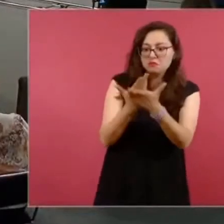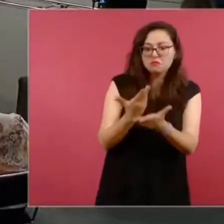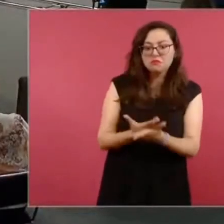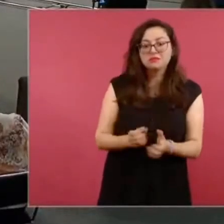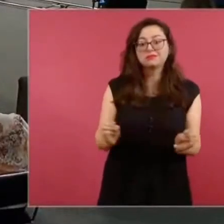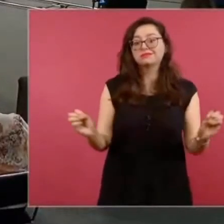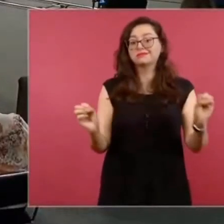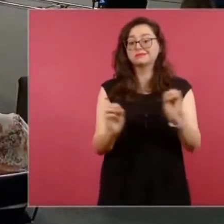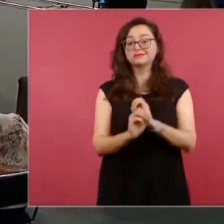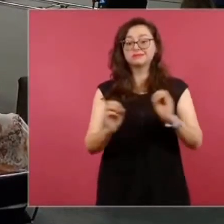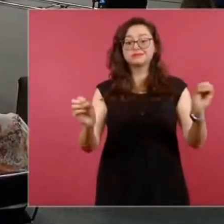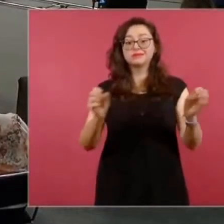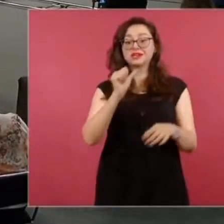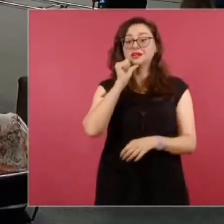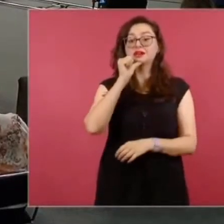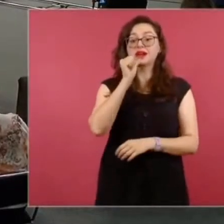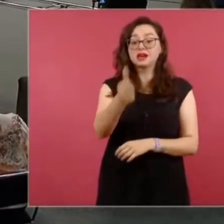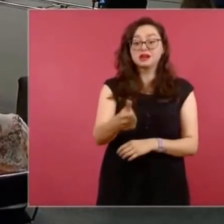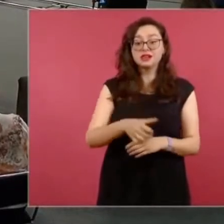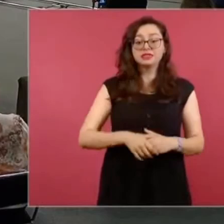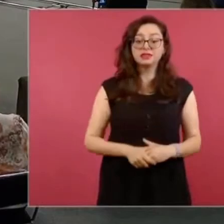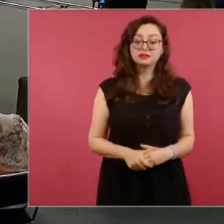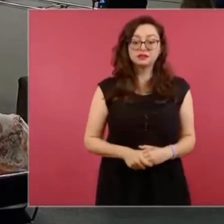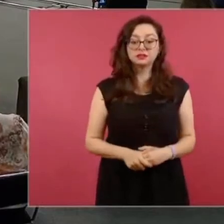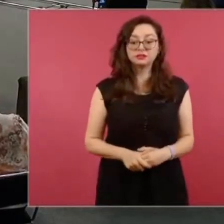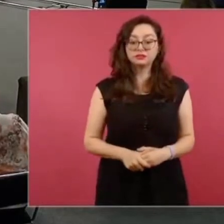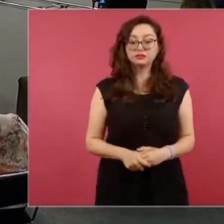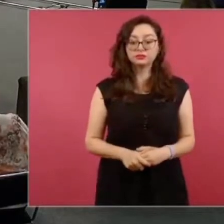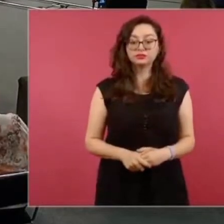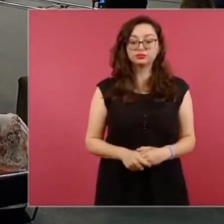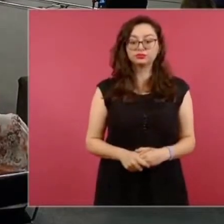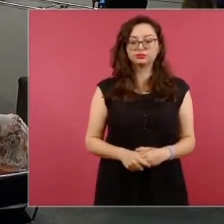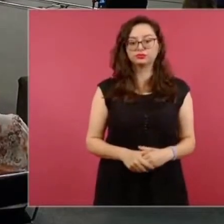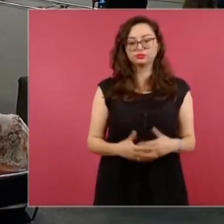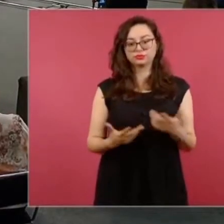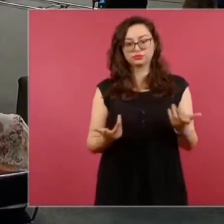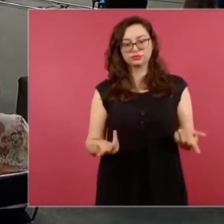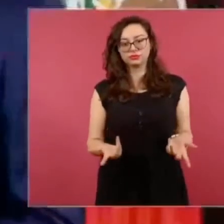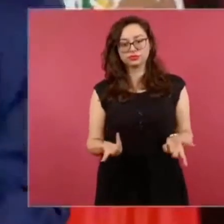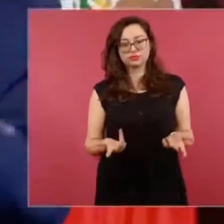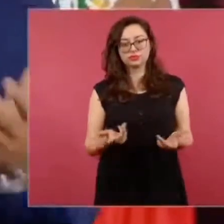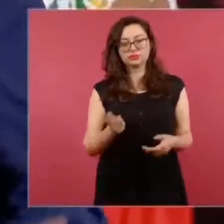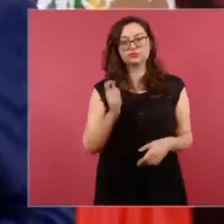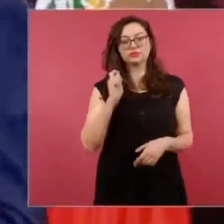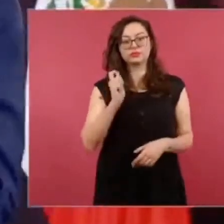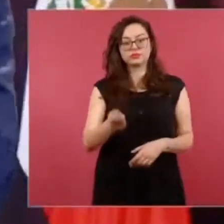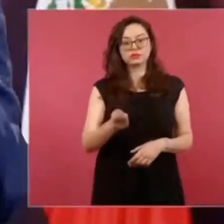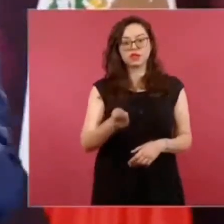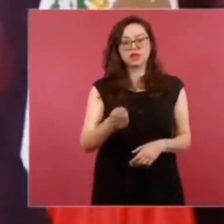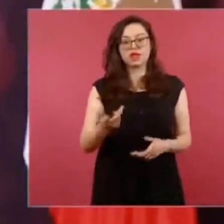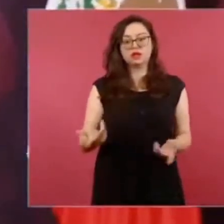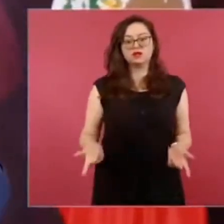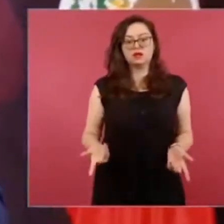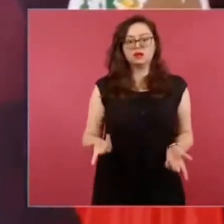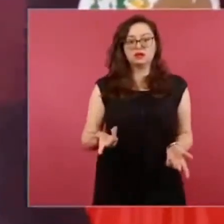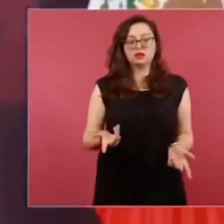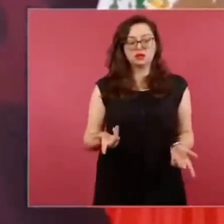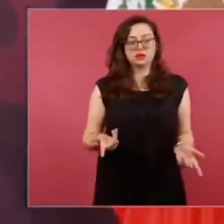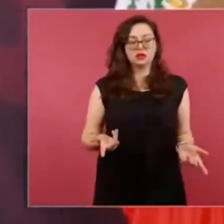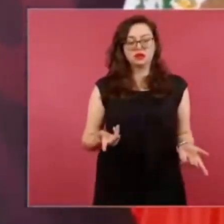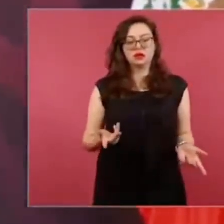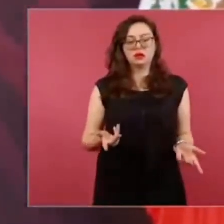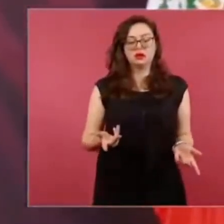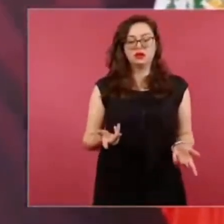Entonces, no es nada más un celo de decir somos independientes y cuando menos